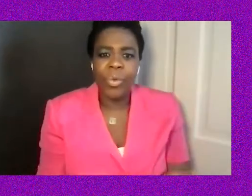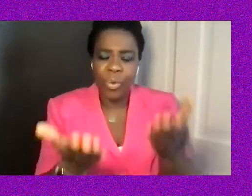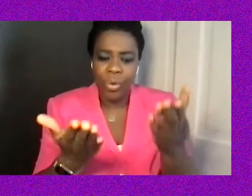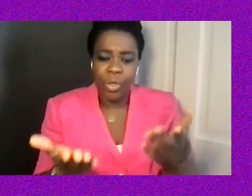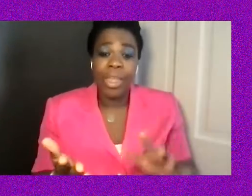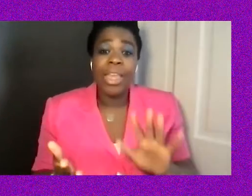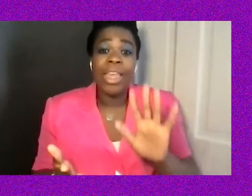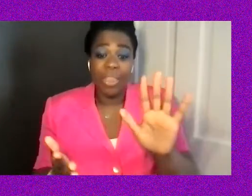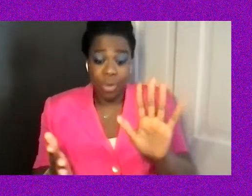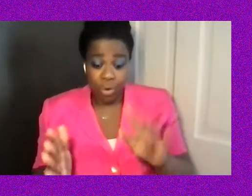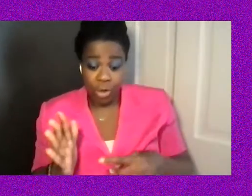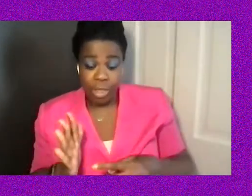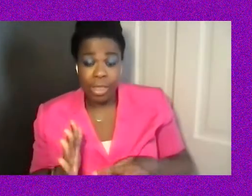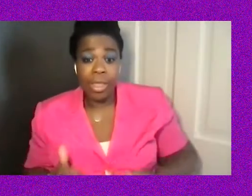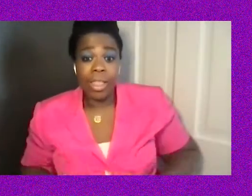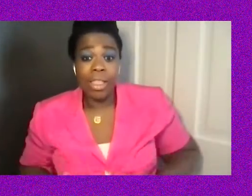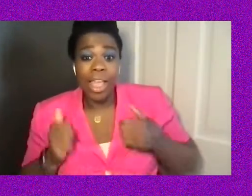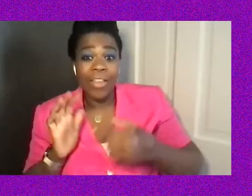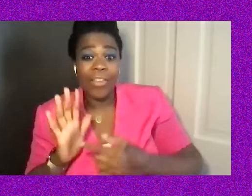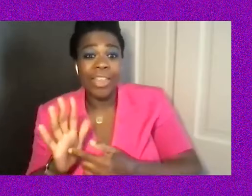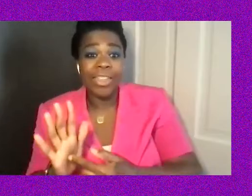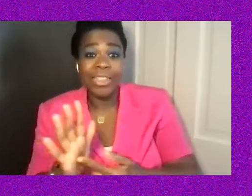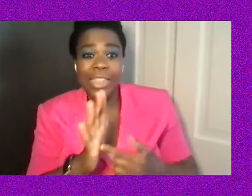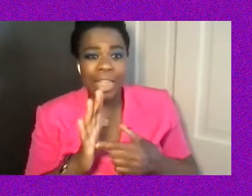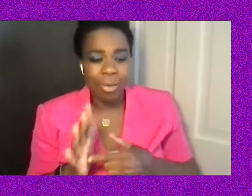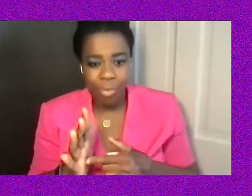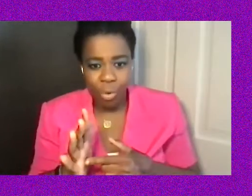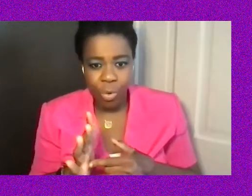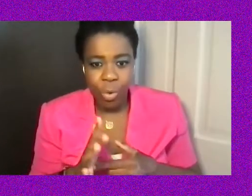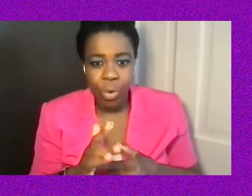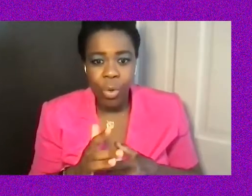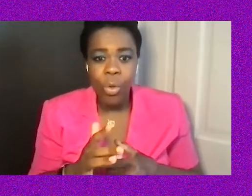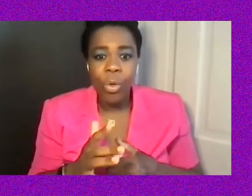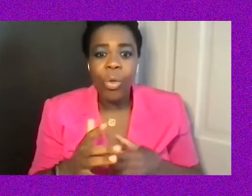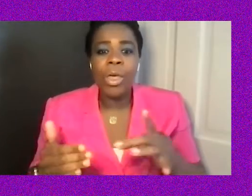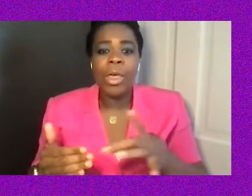de usted. El ejemplo de su vida